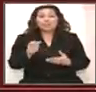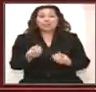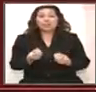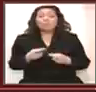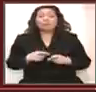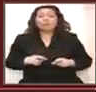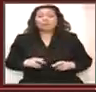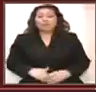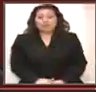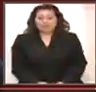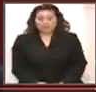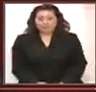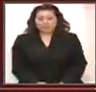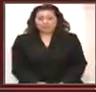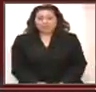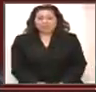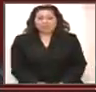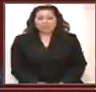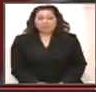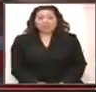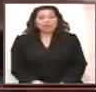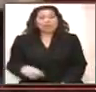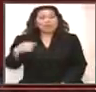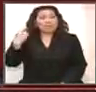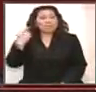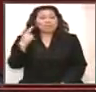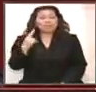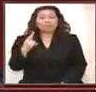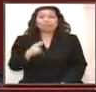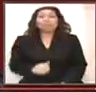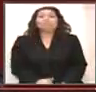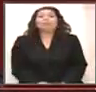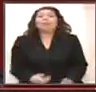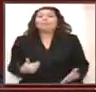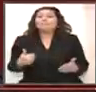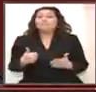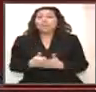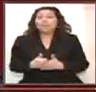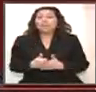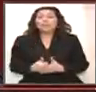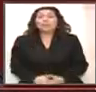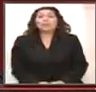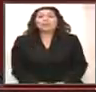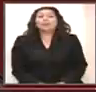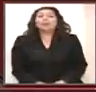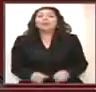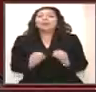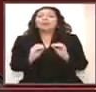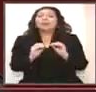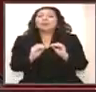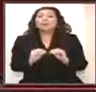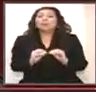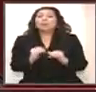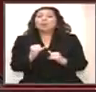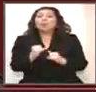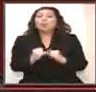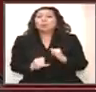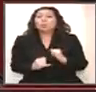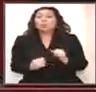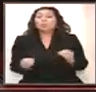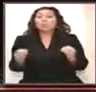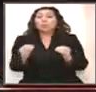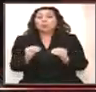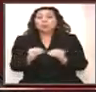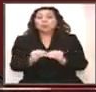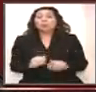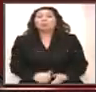como patrimonial. La política criminal frente a los delitos patrimoniales ha cumplido en la última delegación